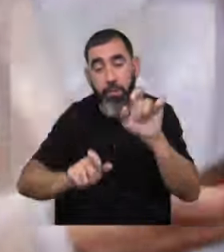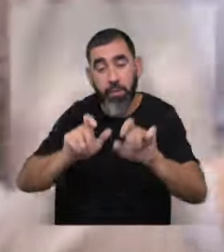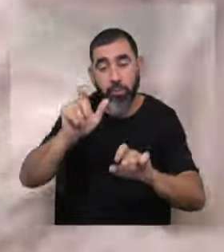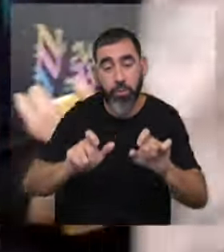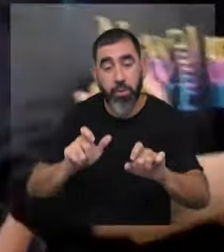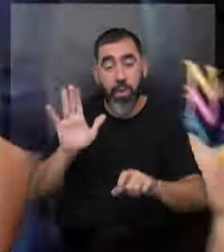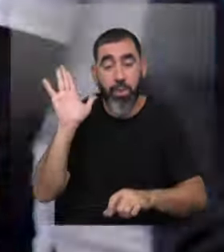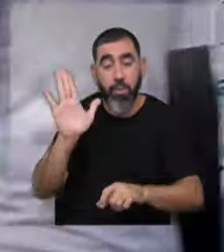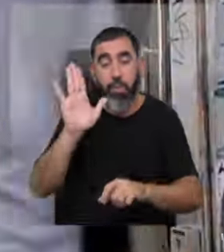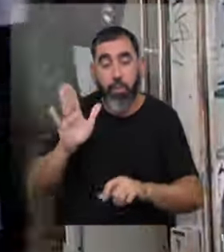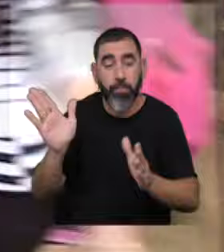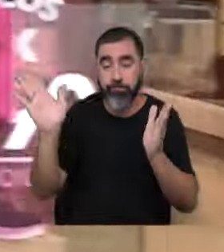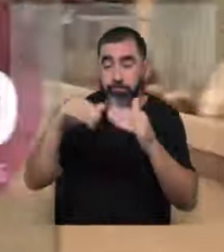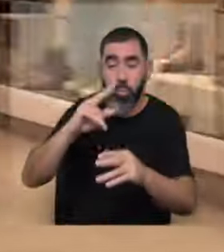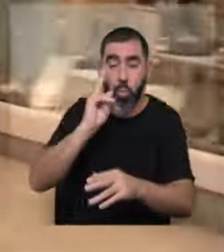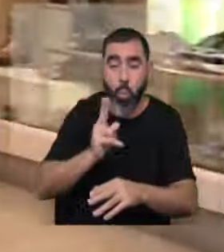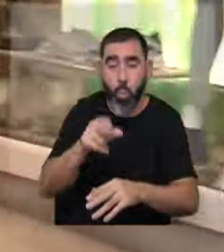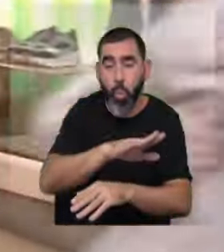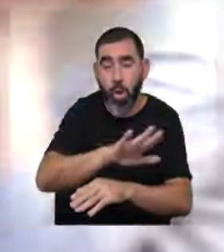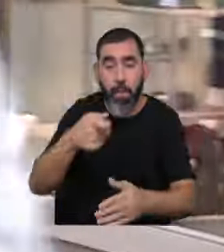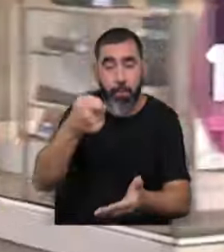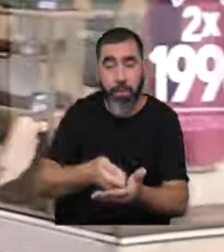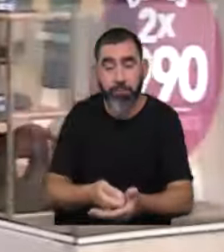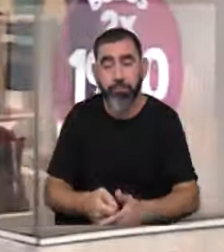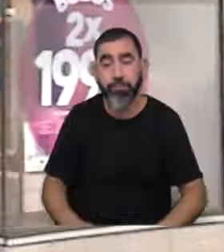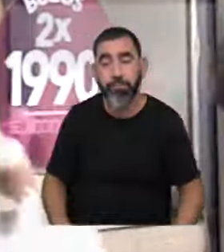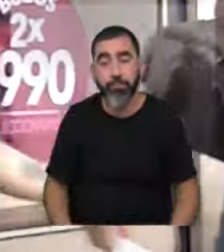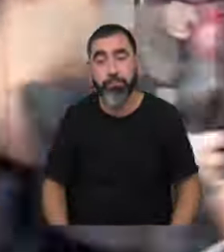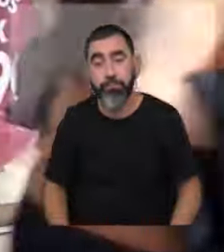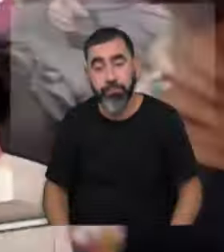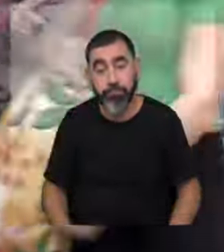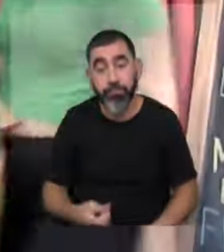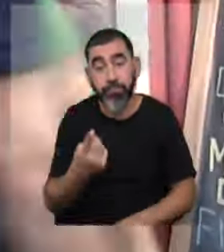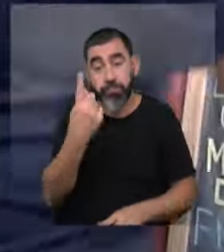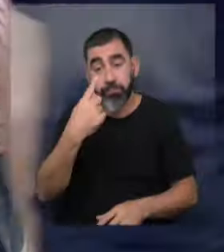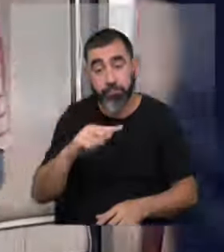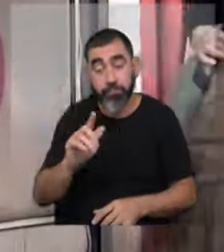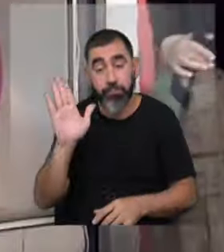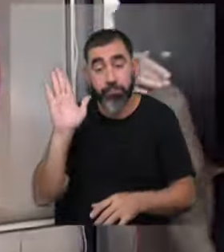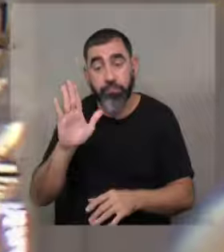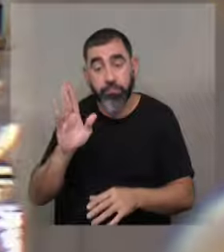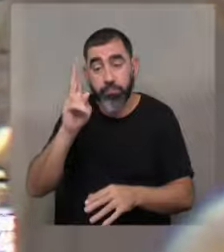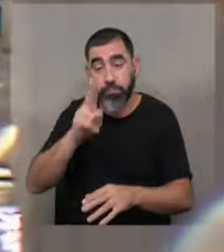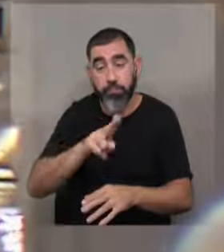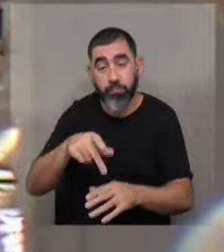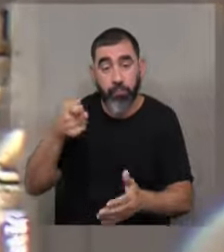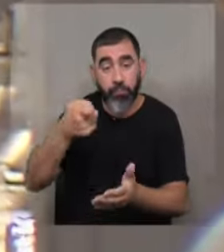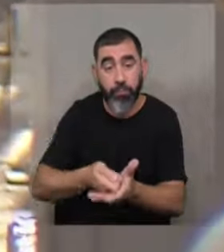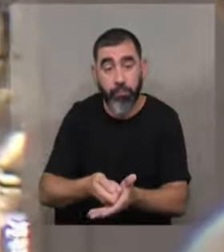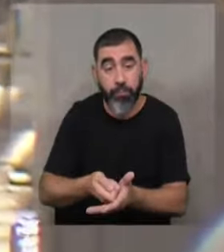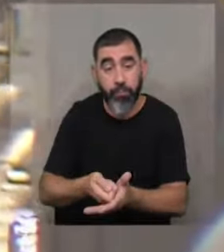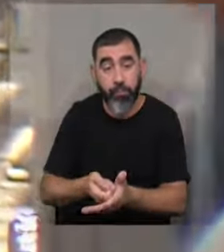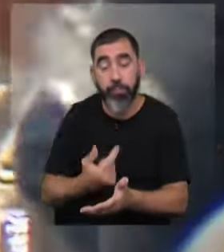son deudores irrecuperables. Esa situación lleva a que esos deudores irrecuperables, también cuando vamos a